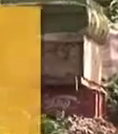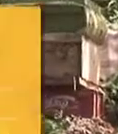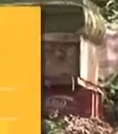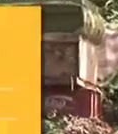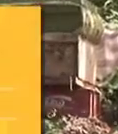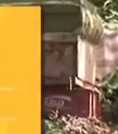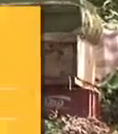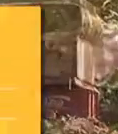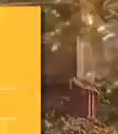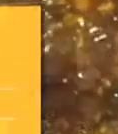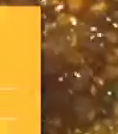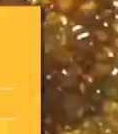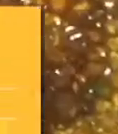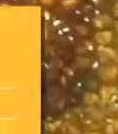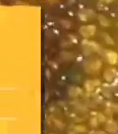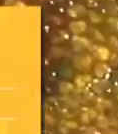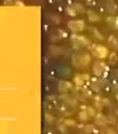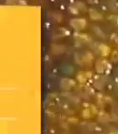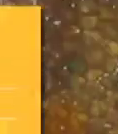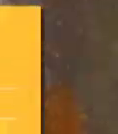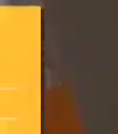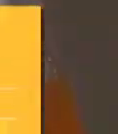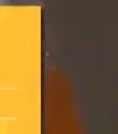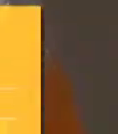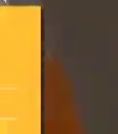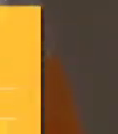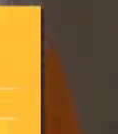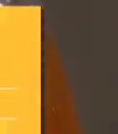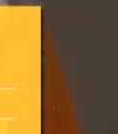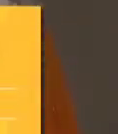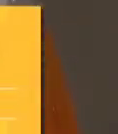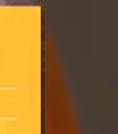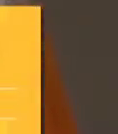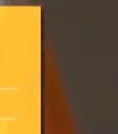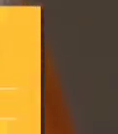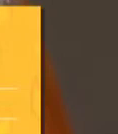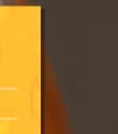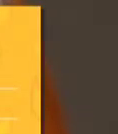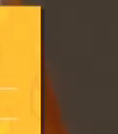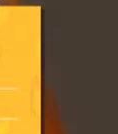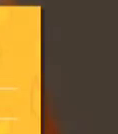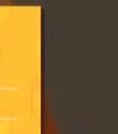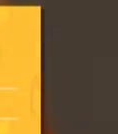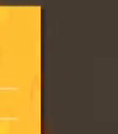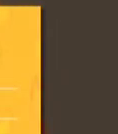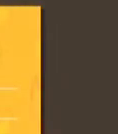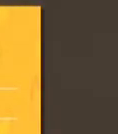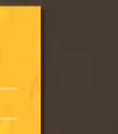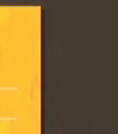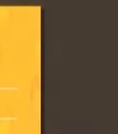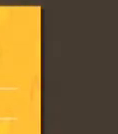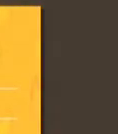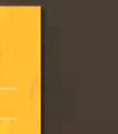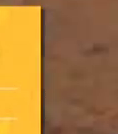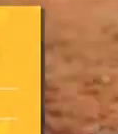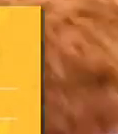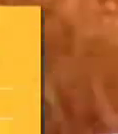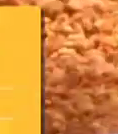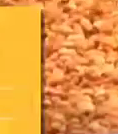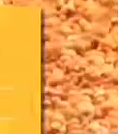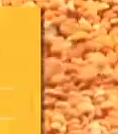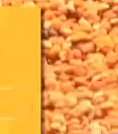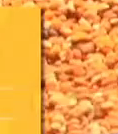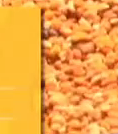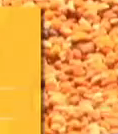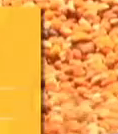Este 25 de septiembre, a partir de las 11 de la mañana, te esperamos en el Paseo de las Flores en la Expo Miel 2016 como